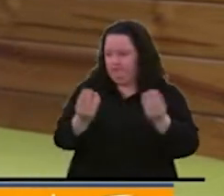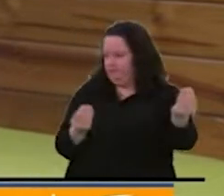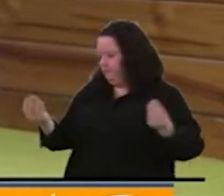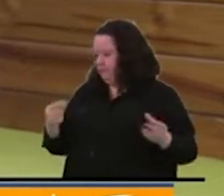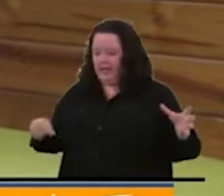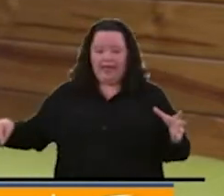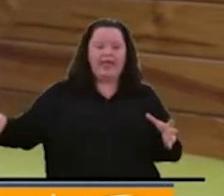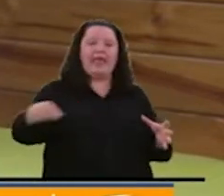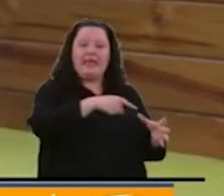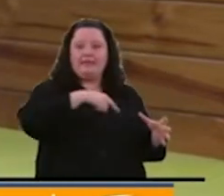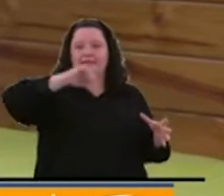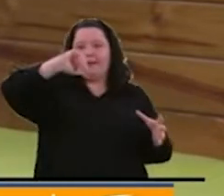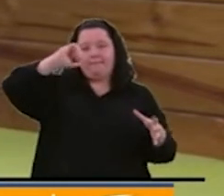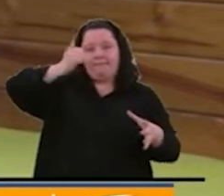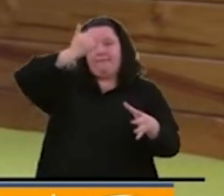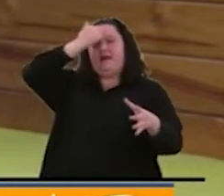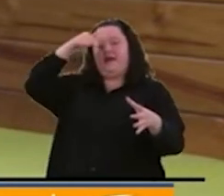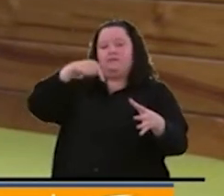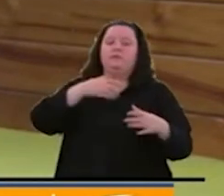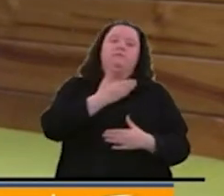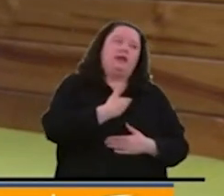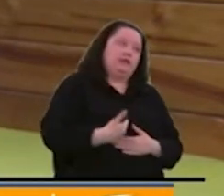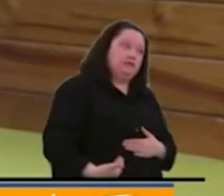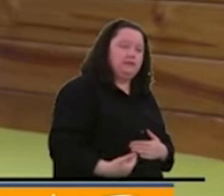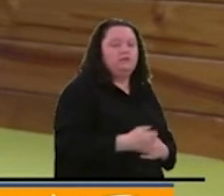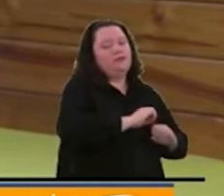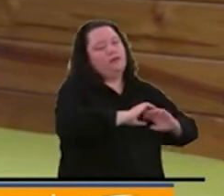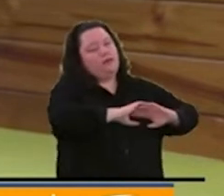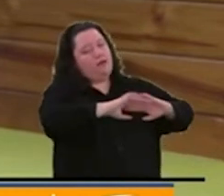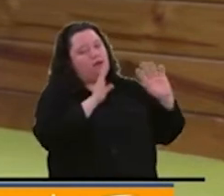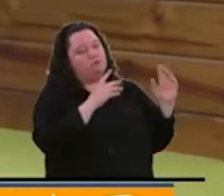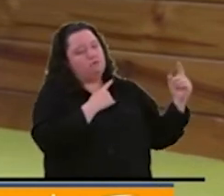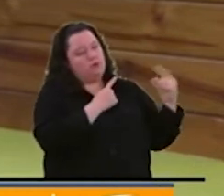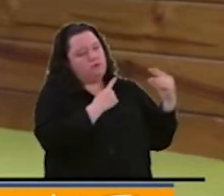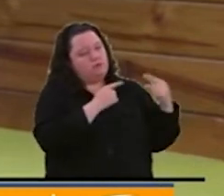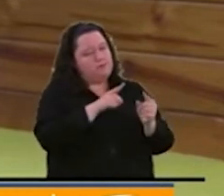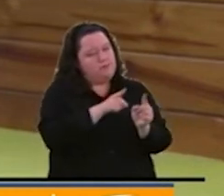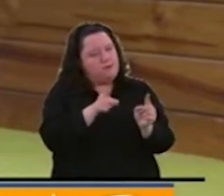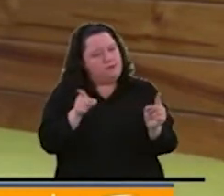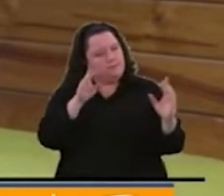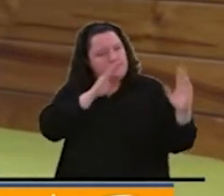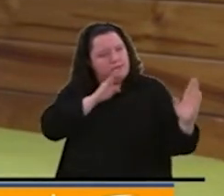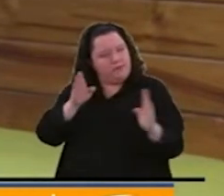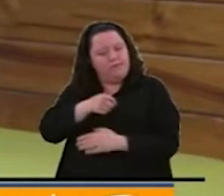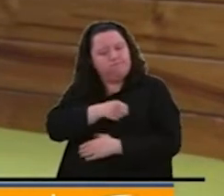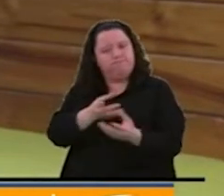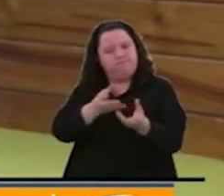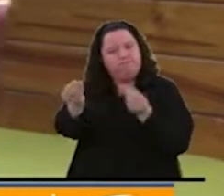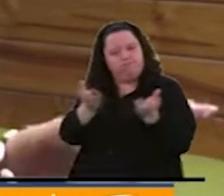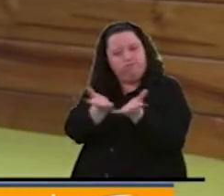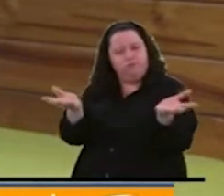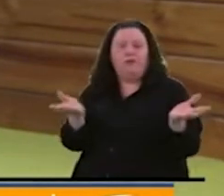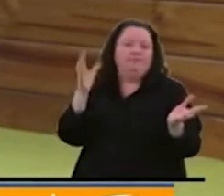priorizadas que el presidente y por supuesto en diálogo hemos definido que hay que atender, que